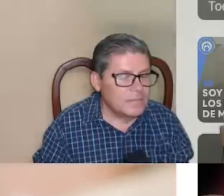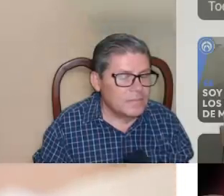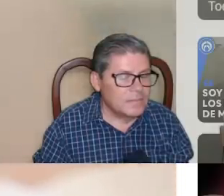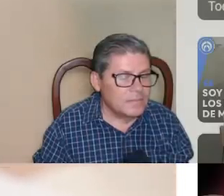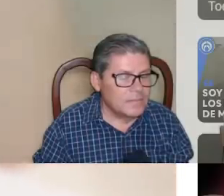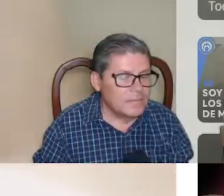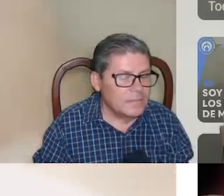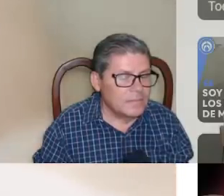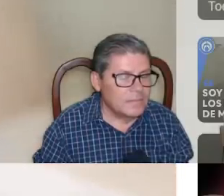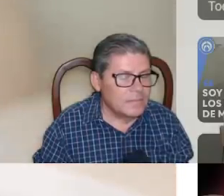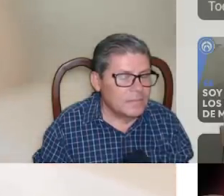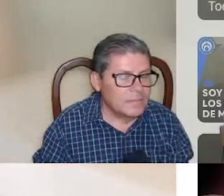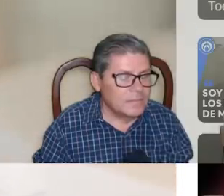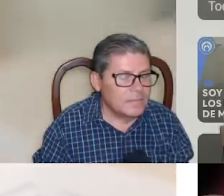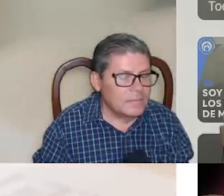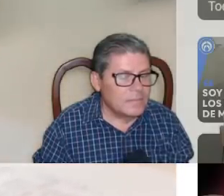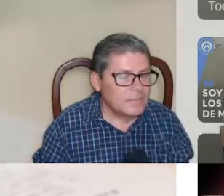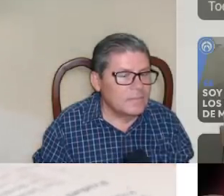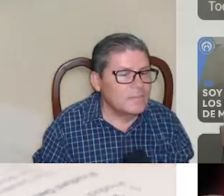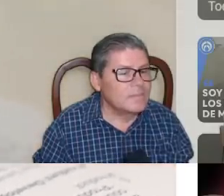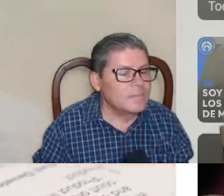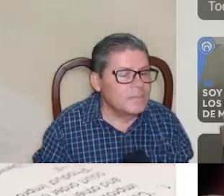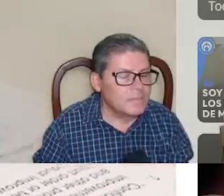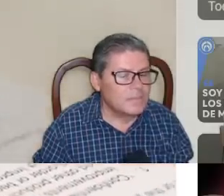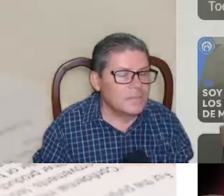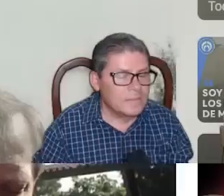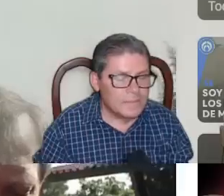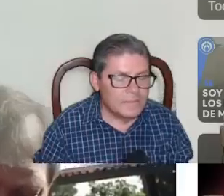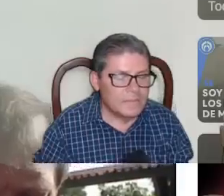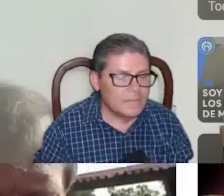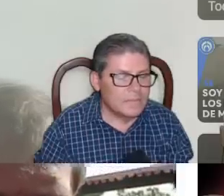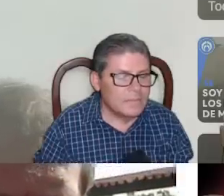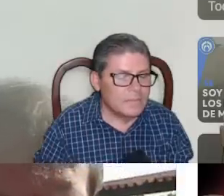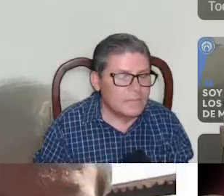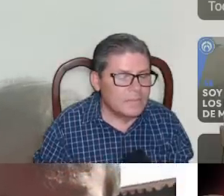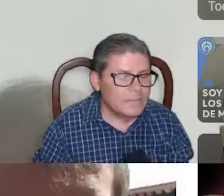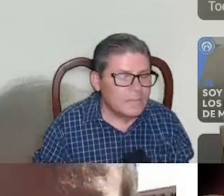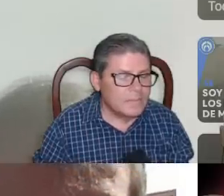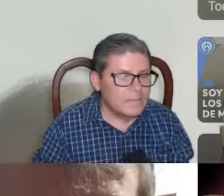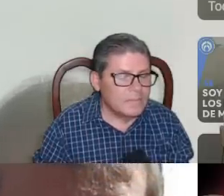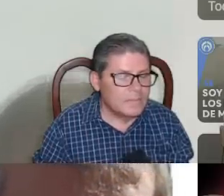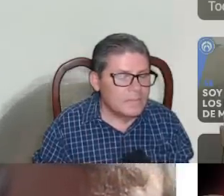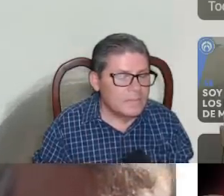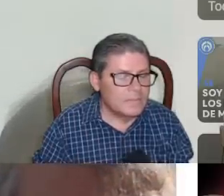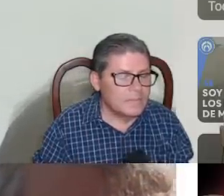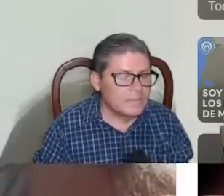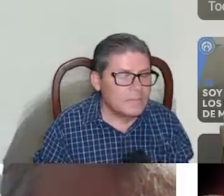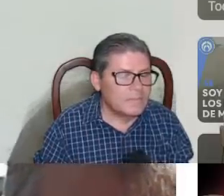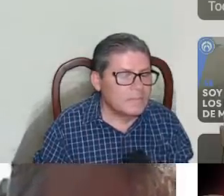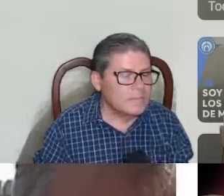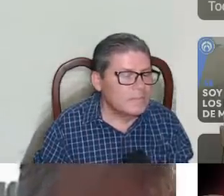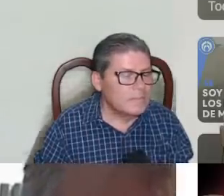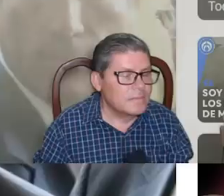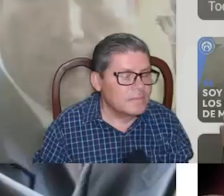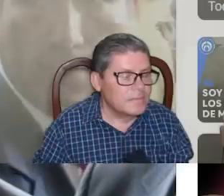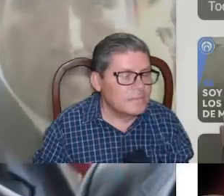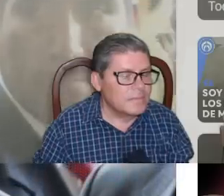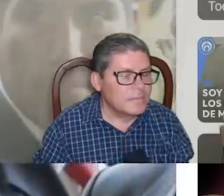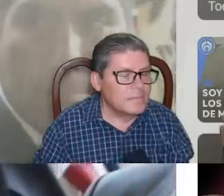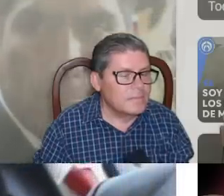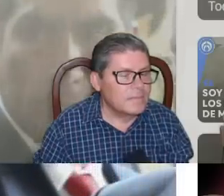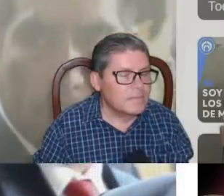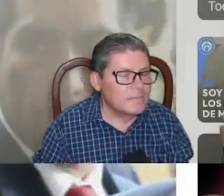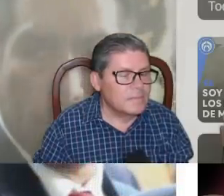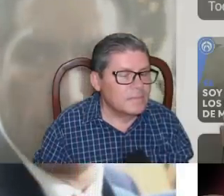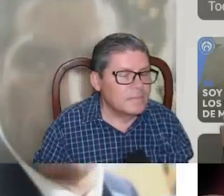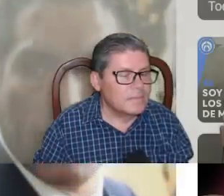informe al que tuvieron acceso los periodistas también revela que Collado Mosello costeó en 2011 al